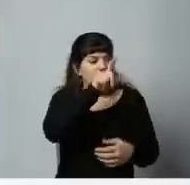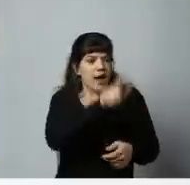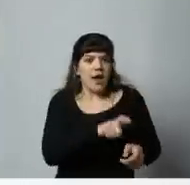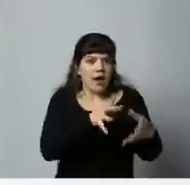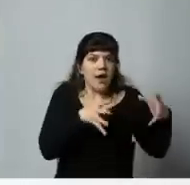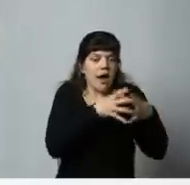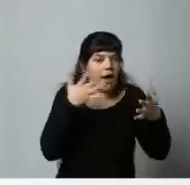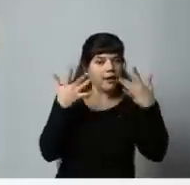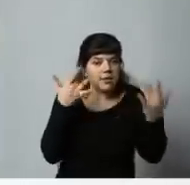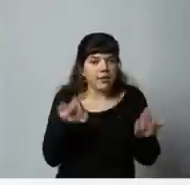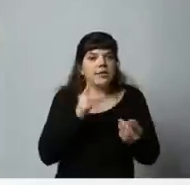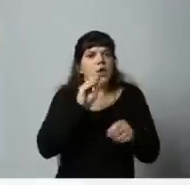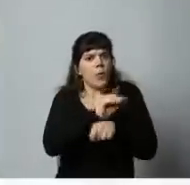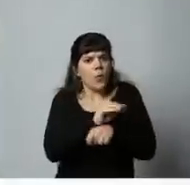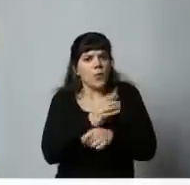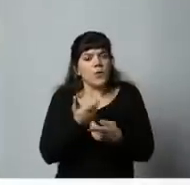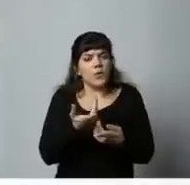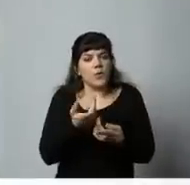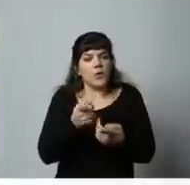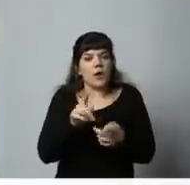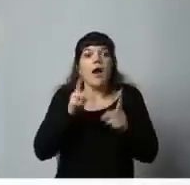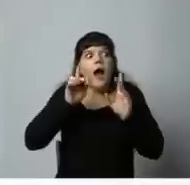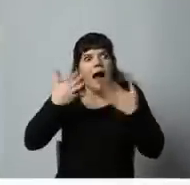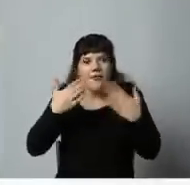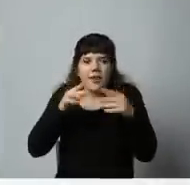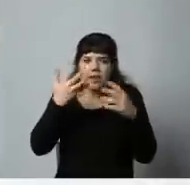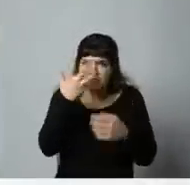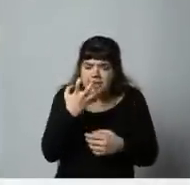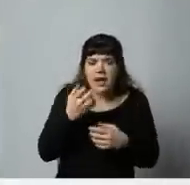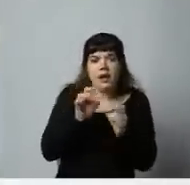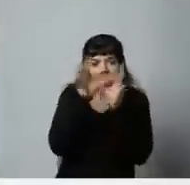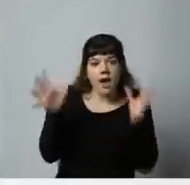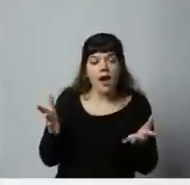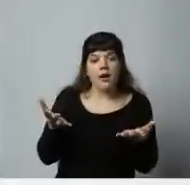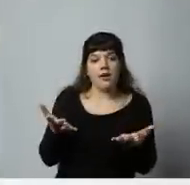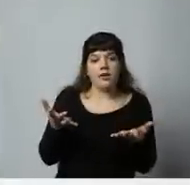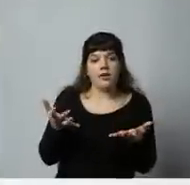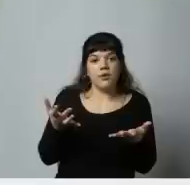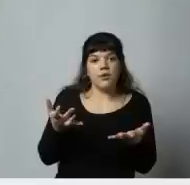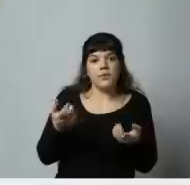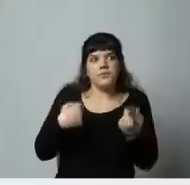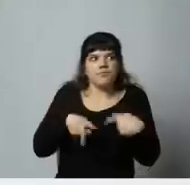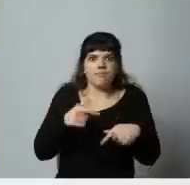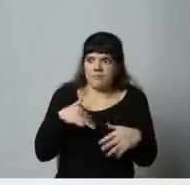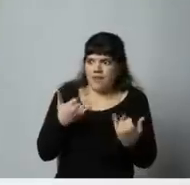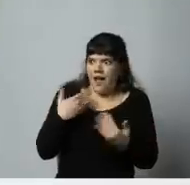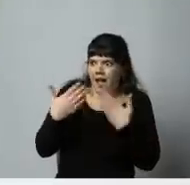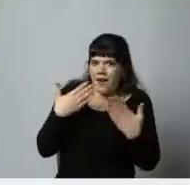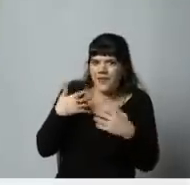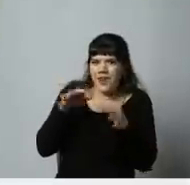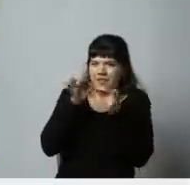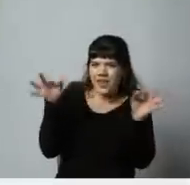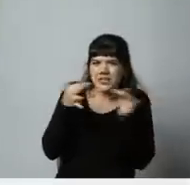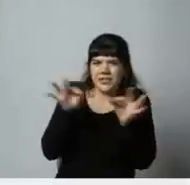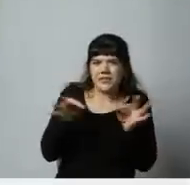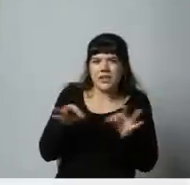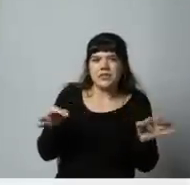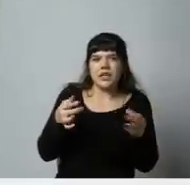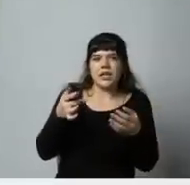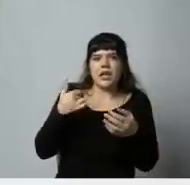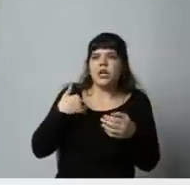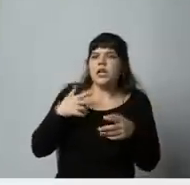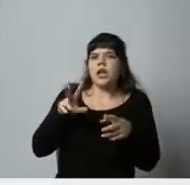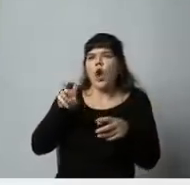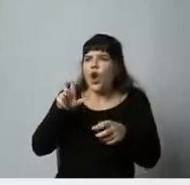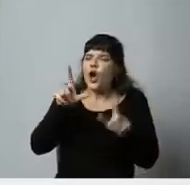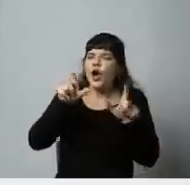cultura hay que hablar en serio hay que hablar claro y nosotros vivimos escuchando frases es inminente que aparecen